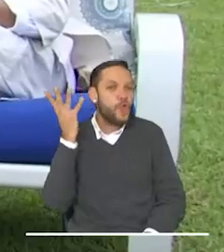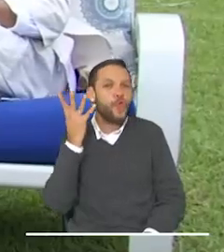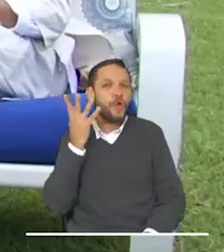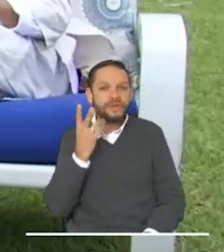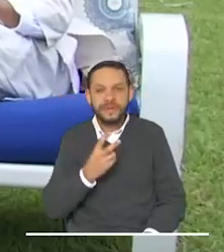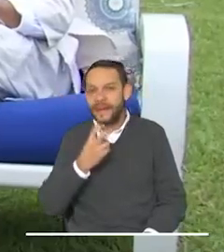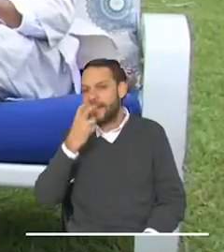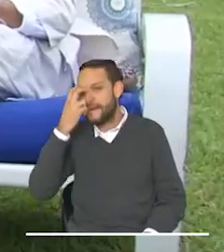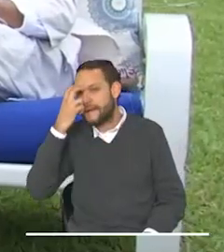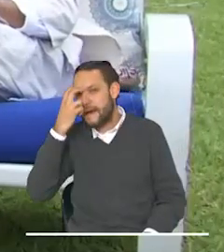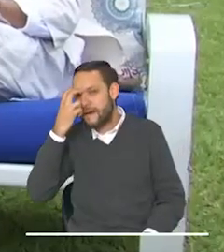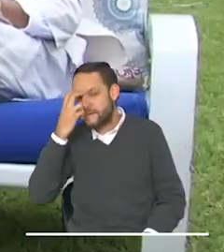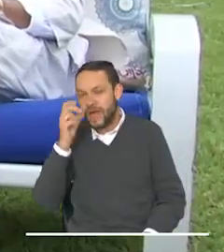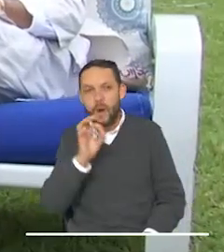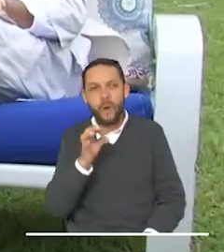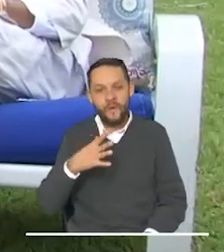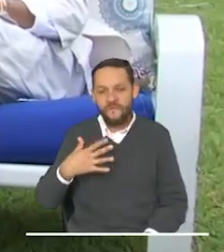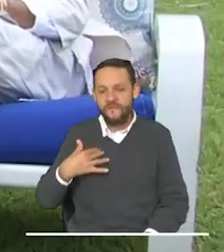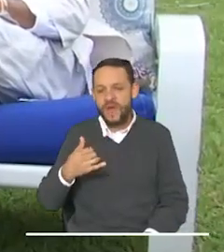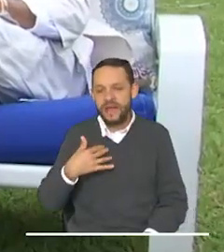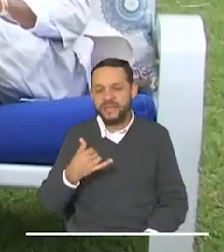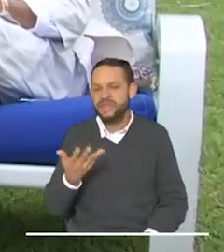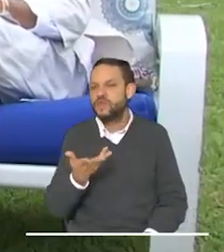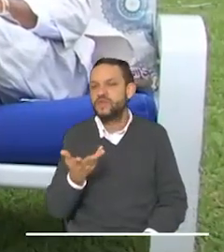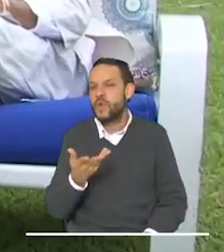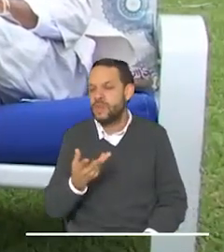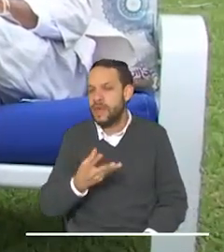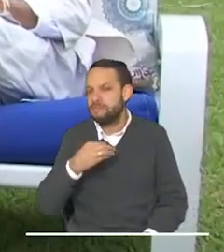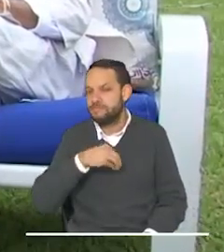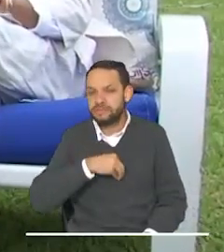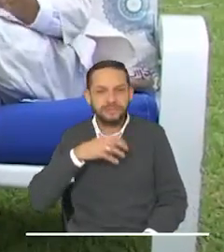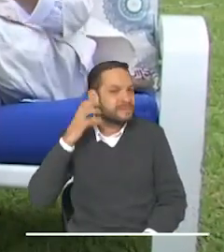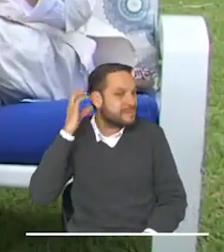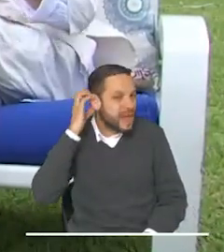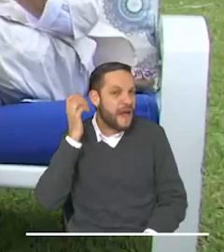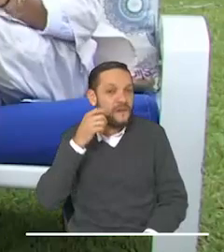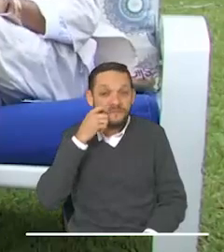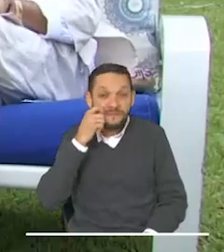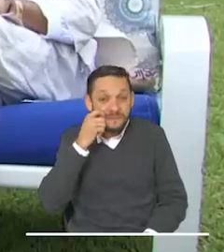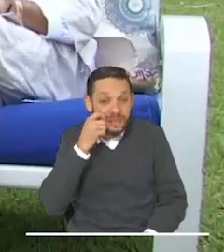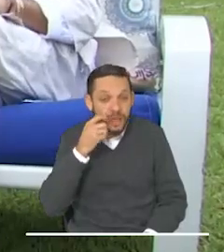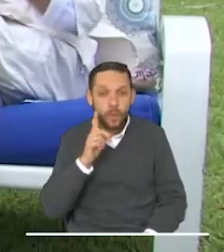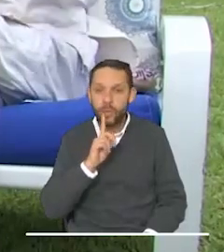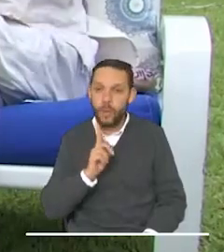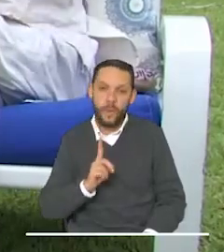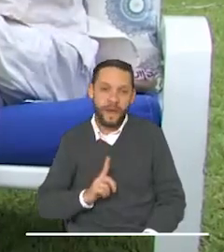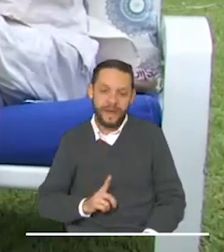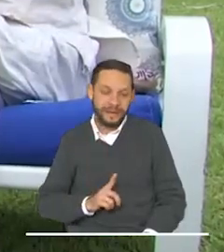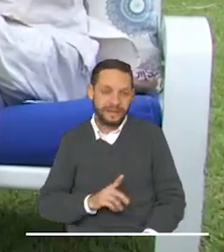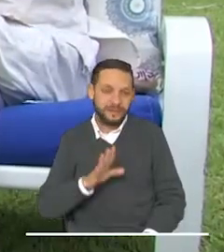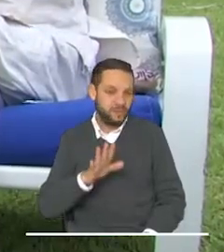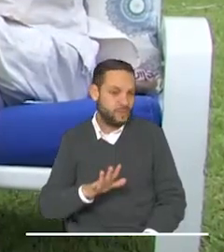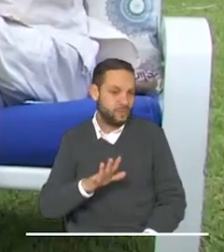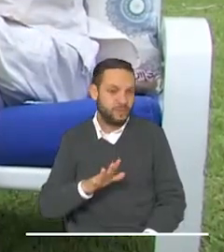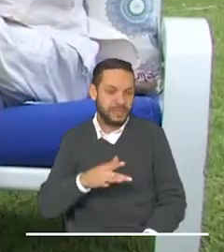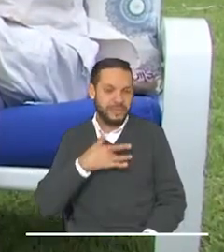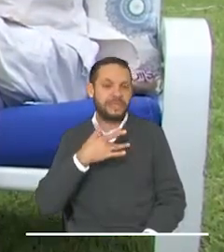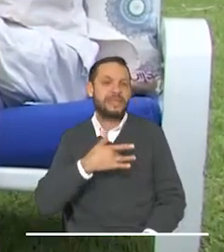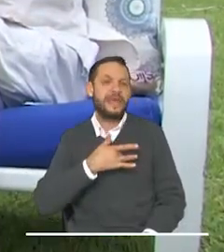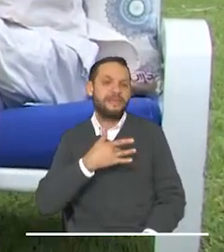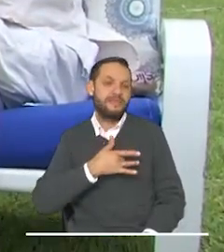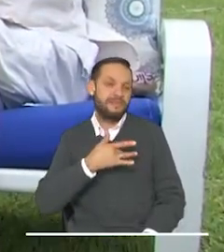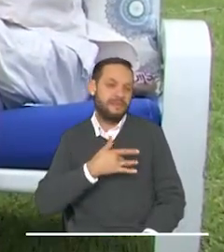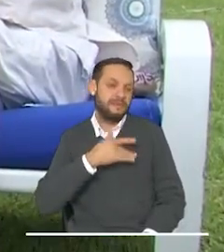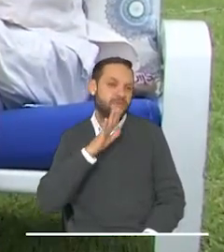la felicidad la tristeza la angustia en dónde está eso no eso existe eso ya fue